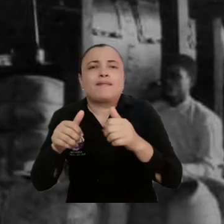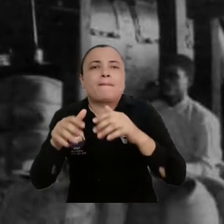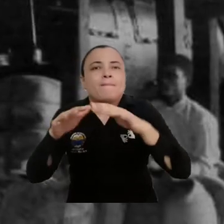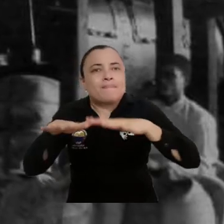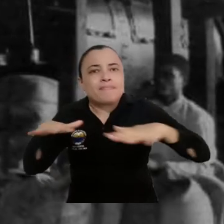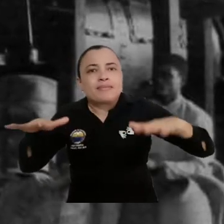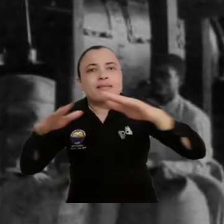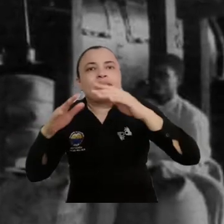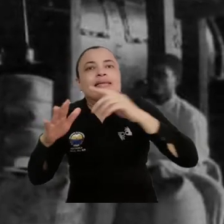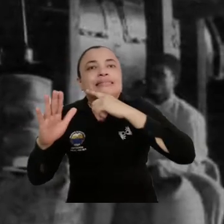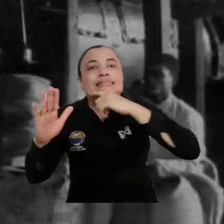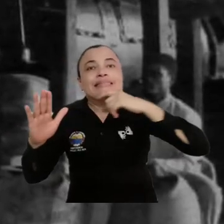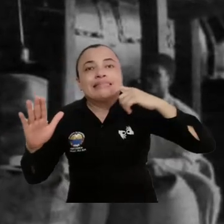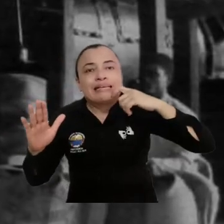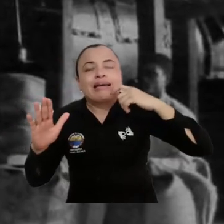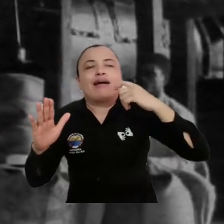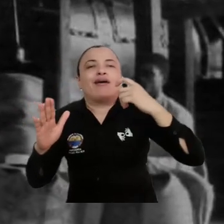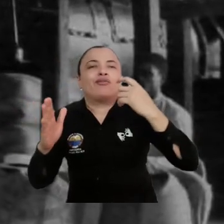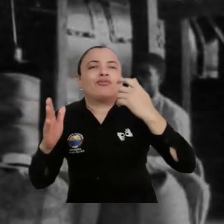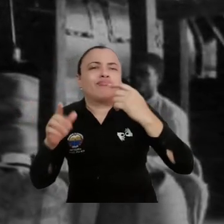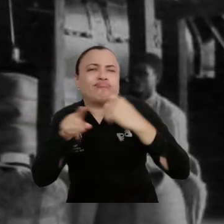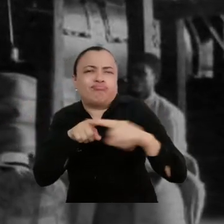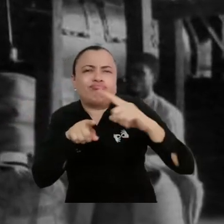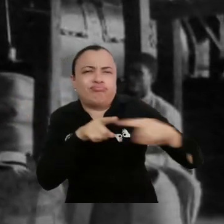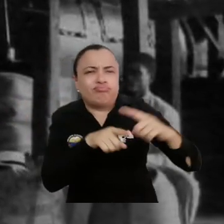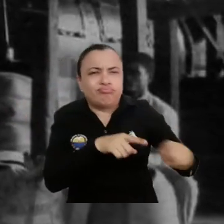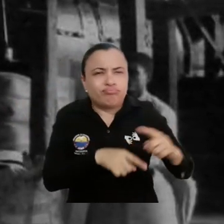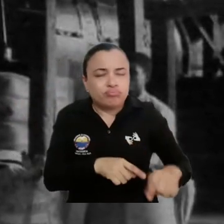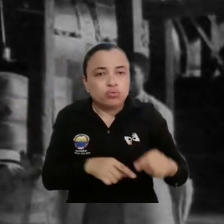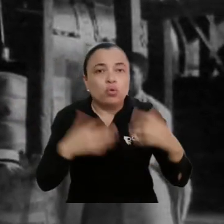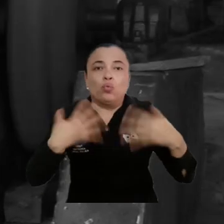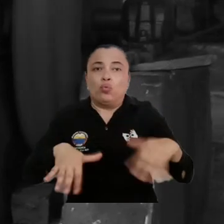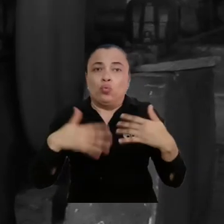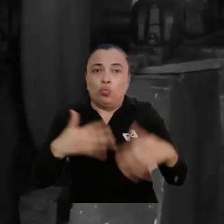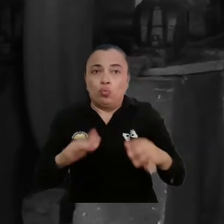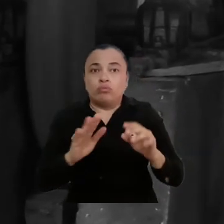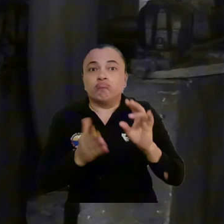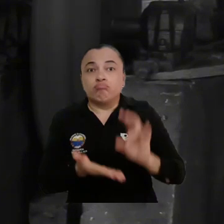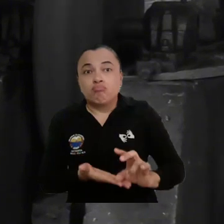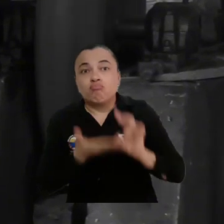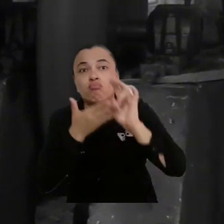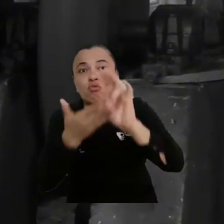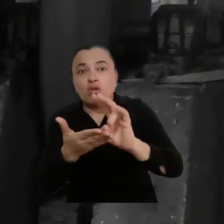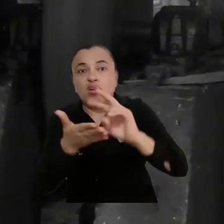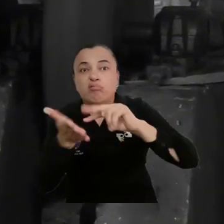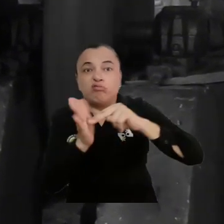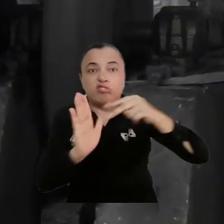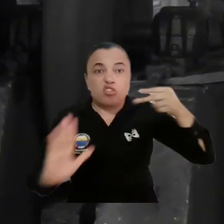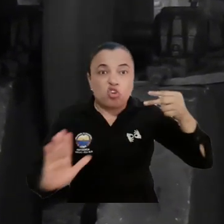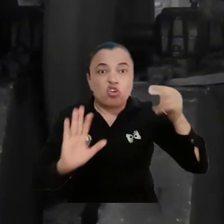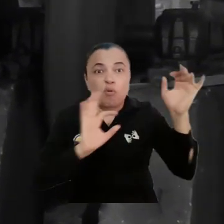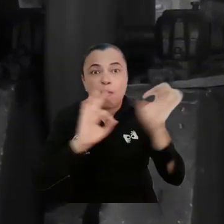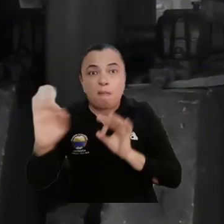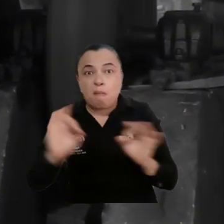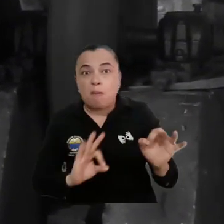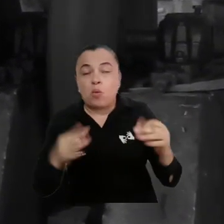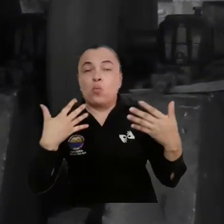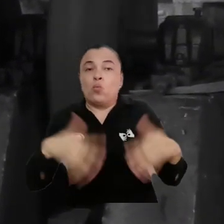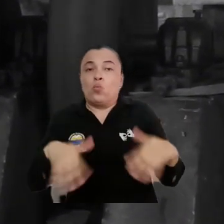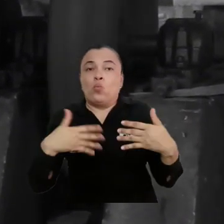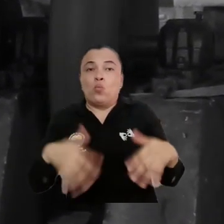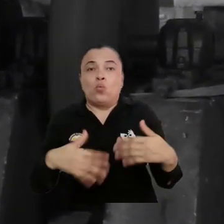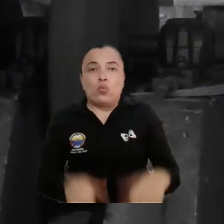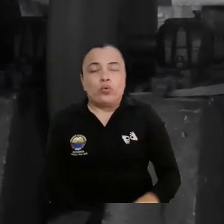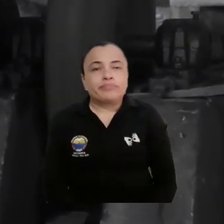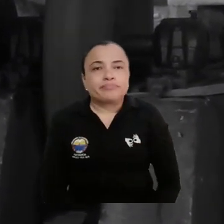internos. Fue una hacienda modelo en términos tecnológicos y organizativos. Años atrás, que fueron la mejor finca